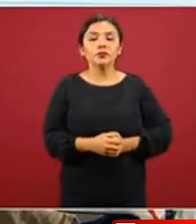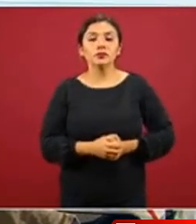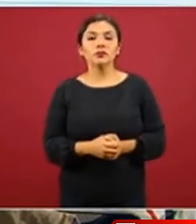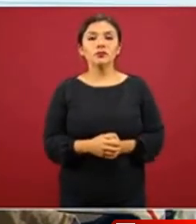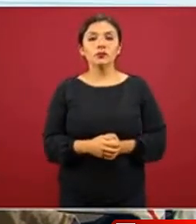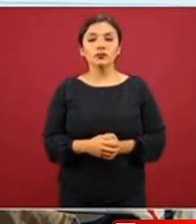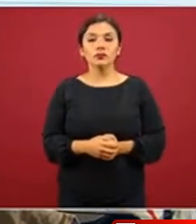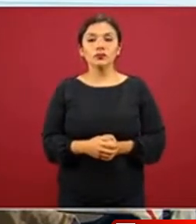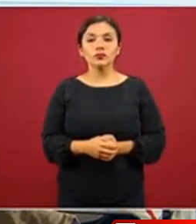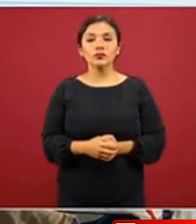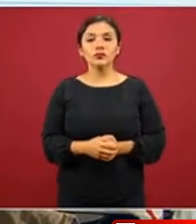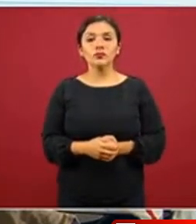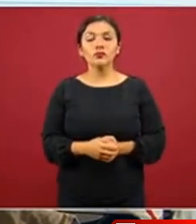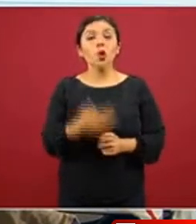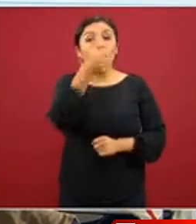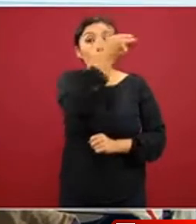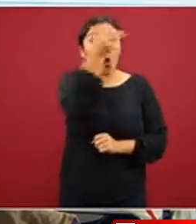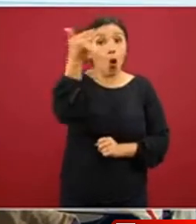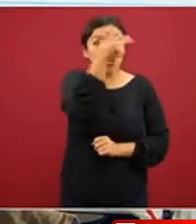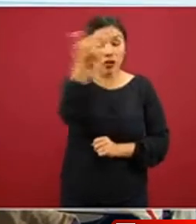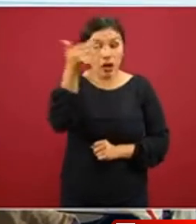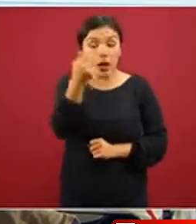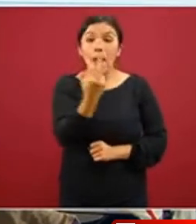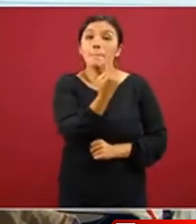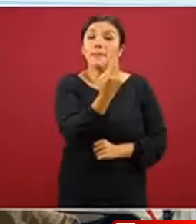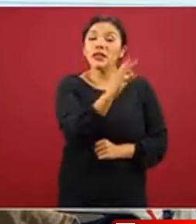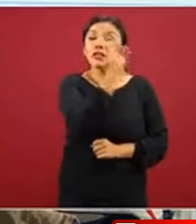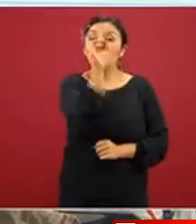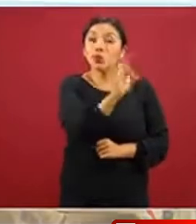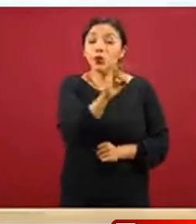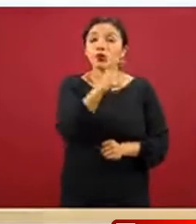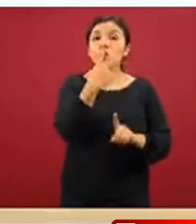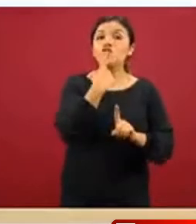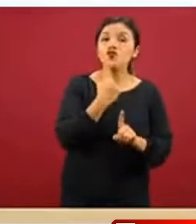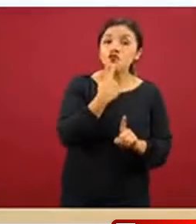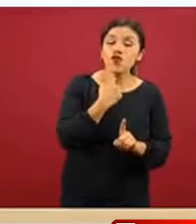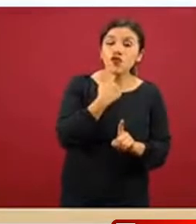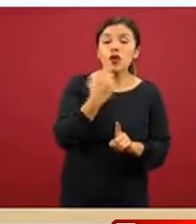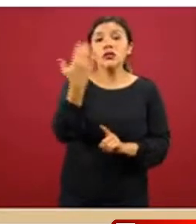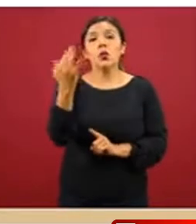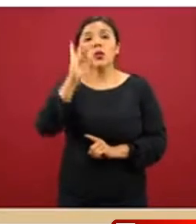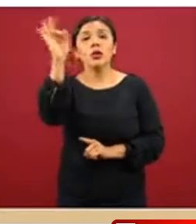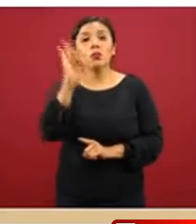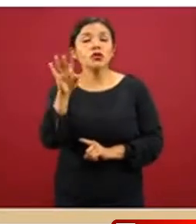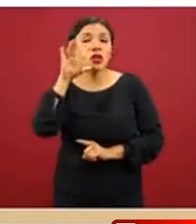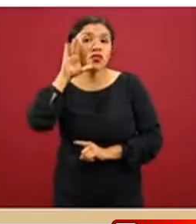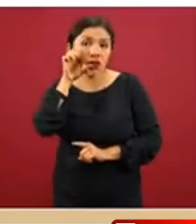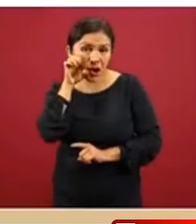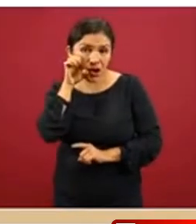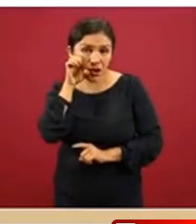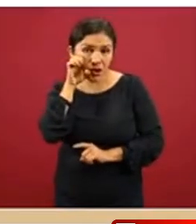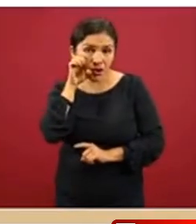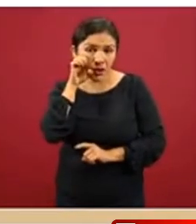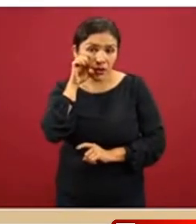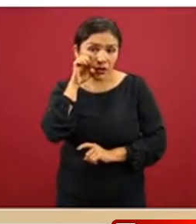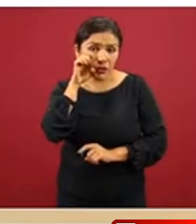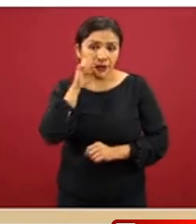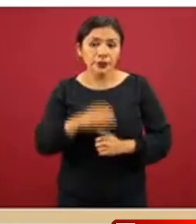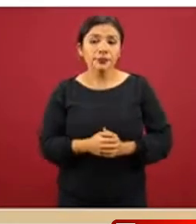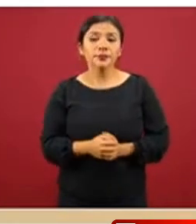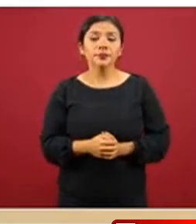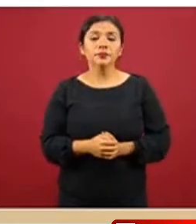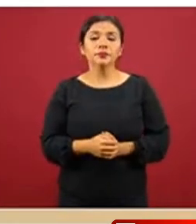son ocupación hotelera, 25% en rojo, 50%